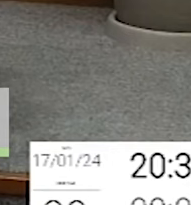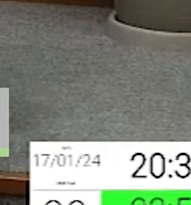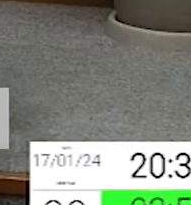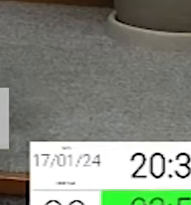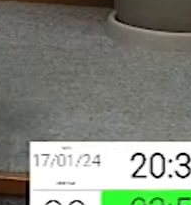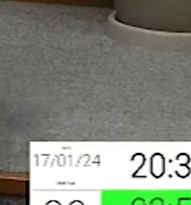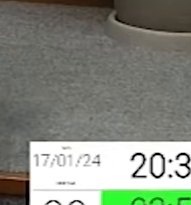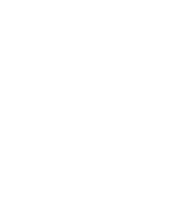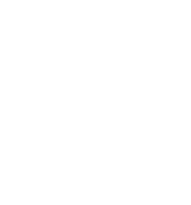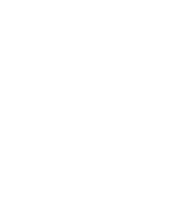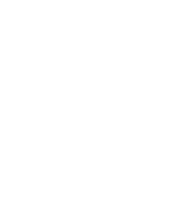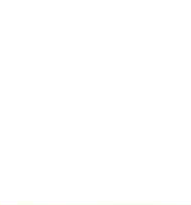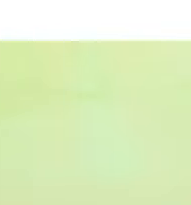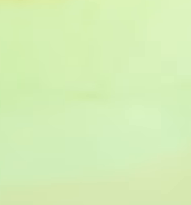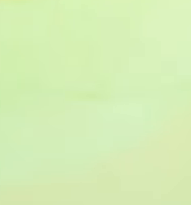Ministerio de